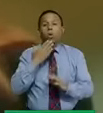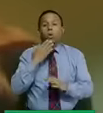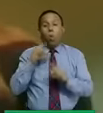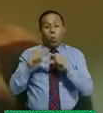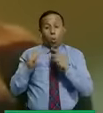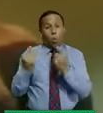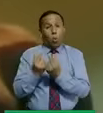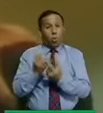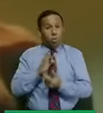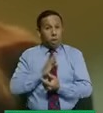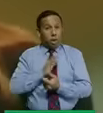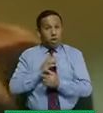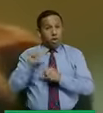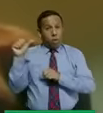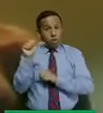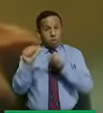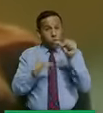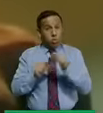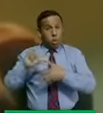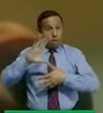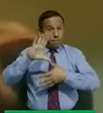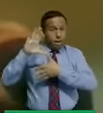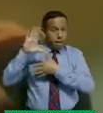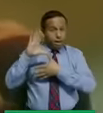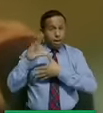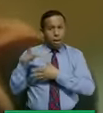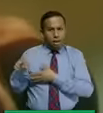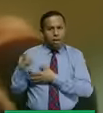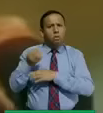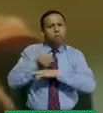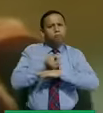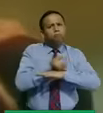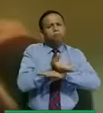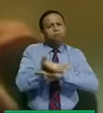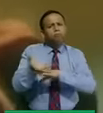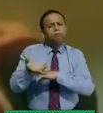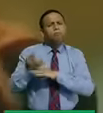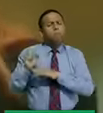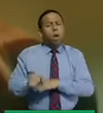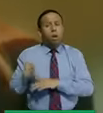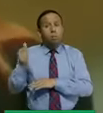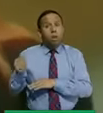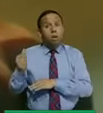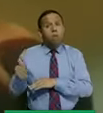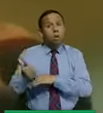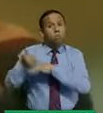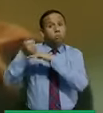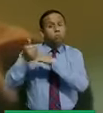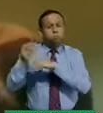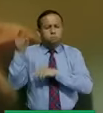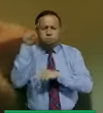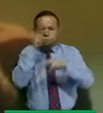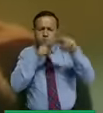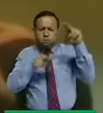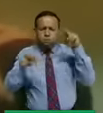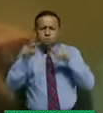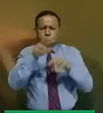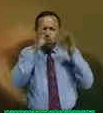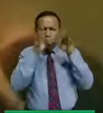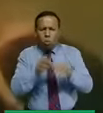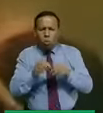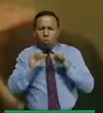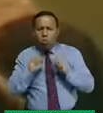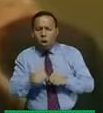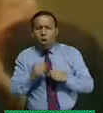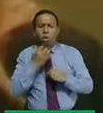Grupo Técnico Asesor para las Américas también, donde ellos también revisan anualmente cómo van estos estudios y si ya los países están listos. Se